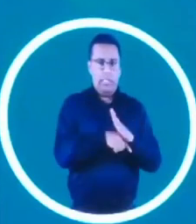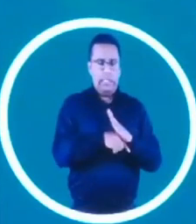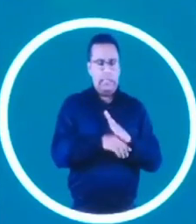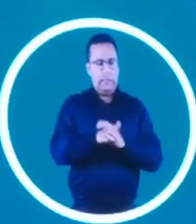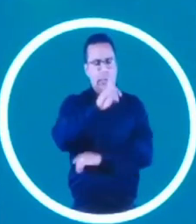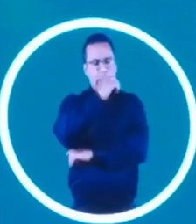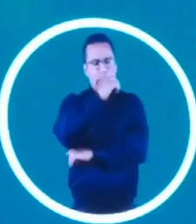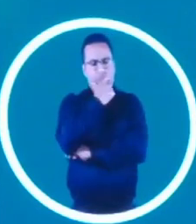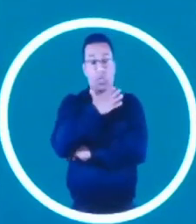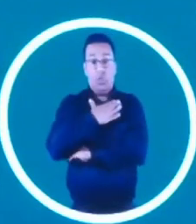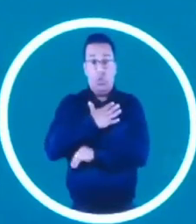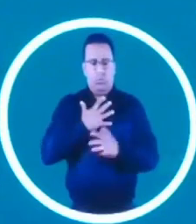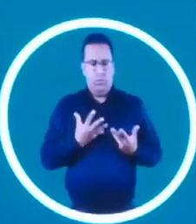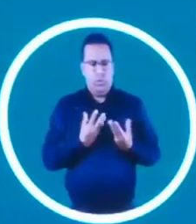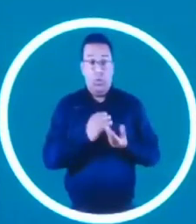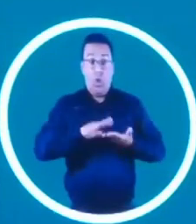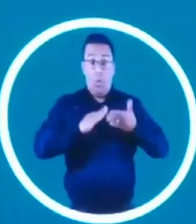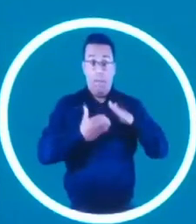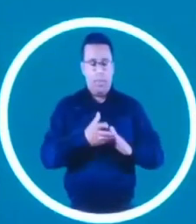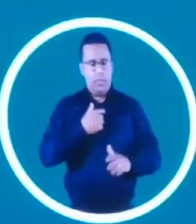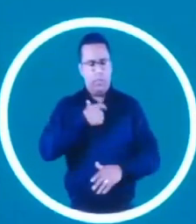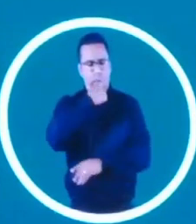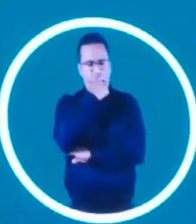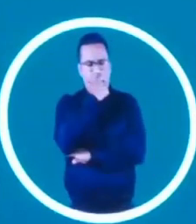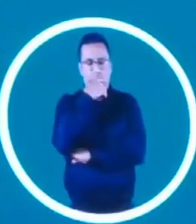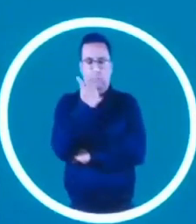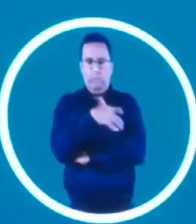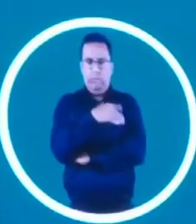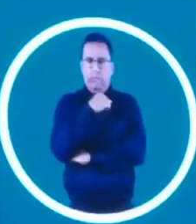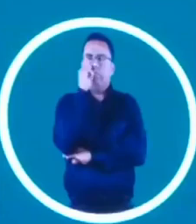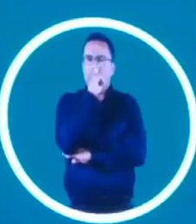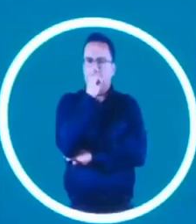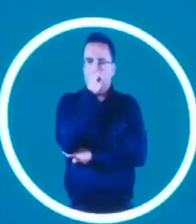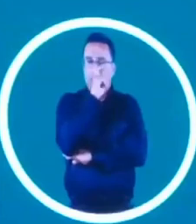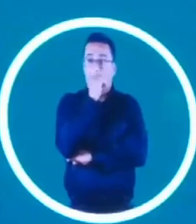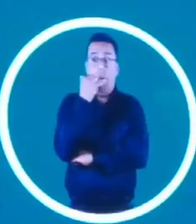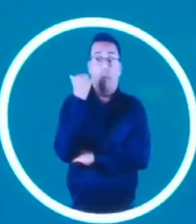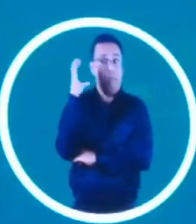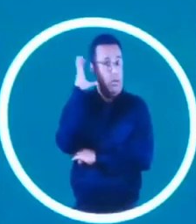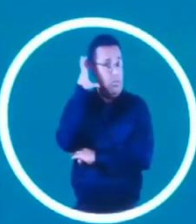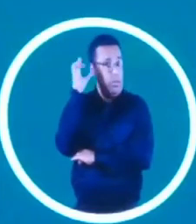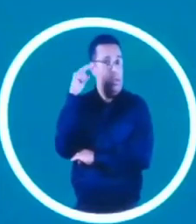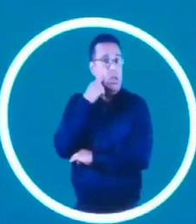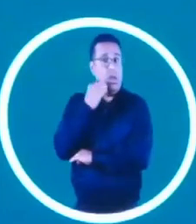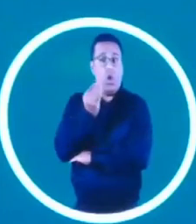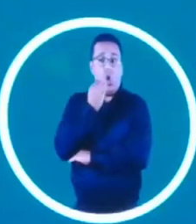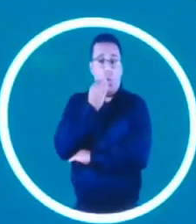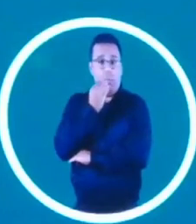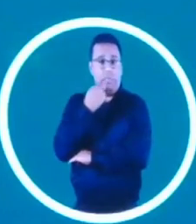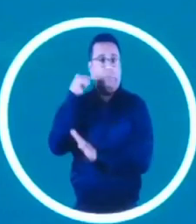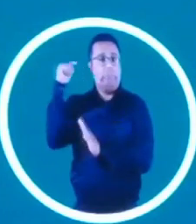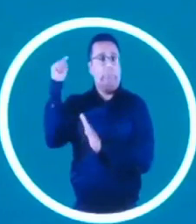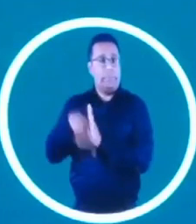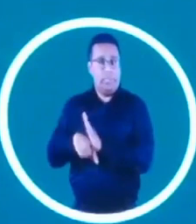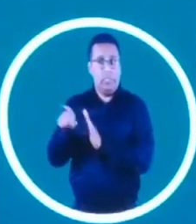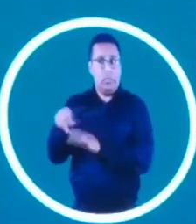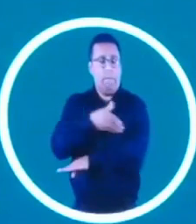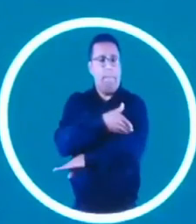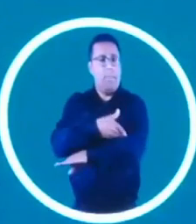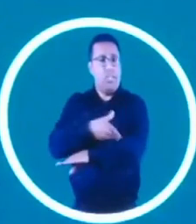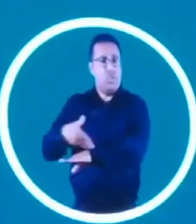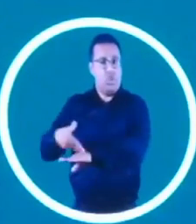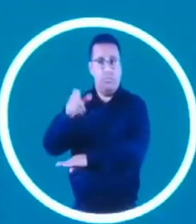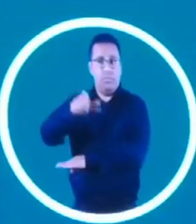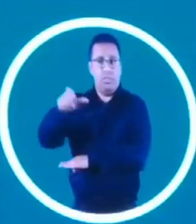humanidad. Tenemos crisis alimentaria, millones de personas hoy